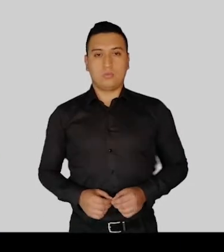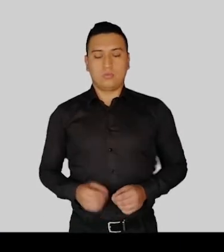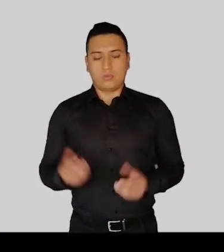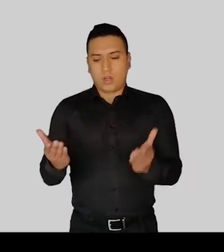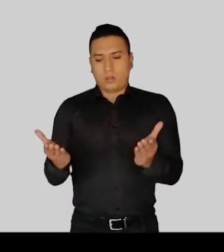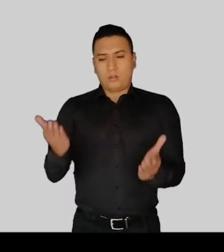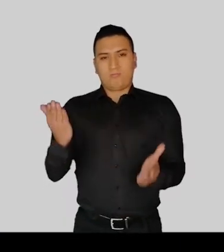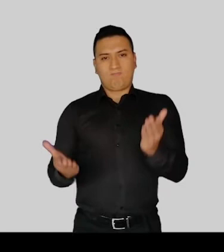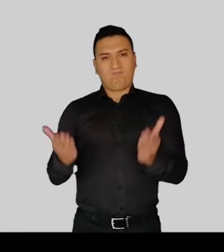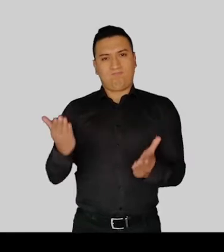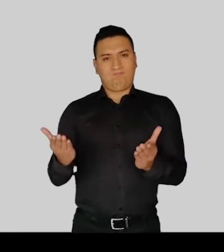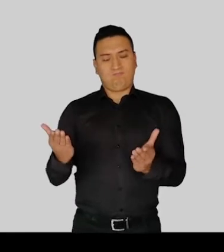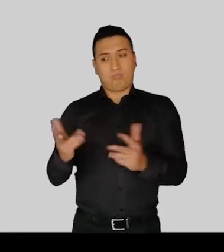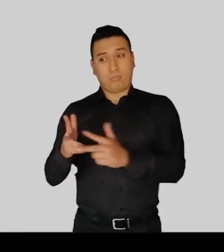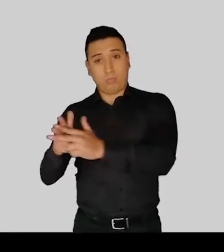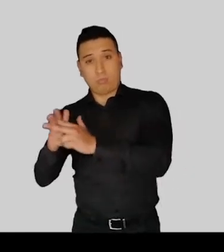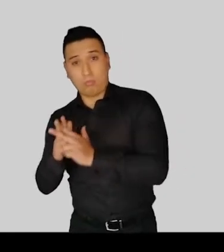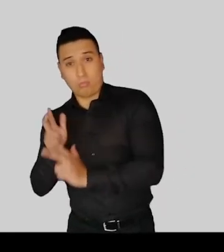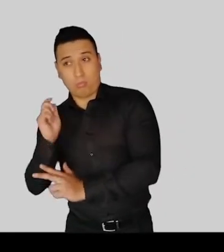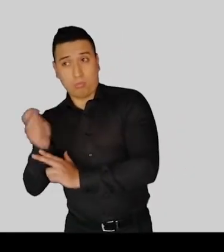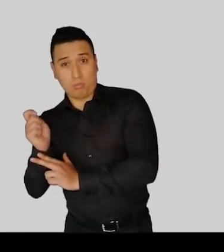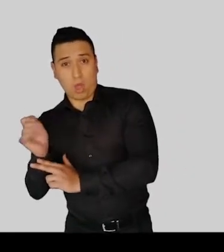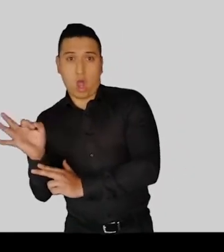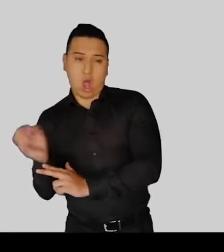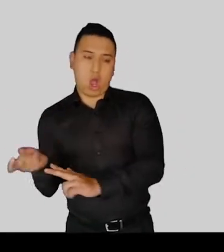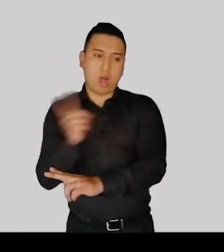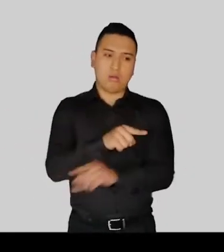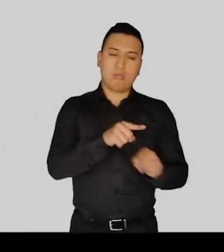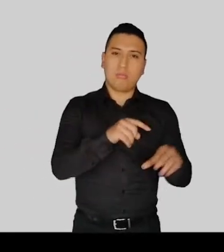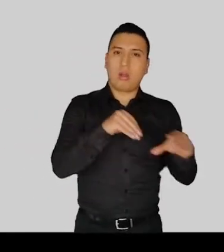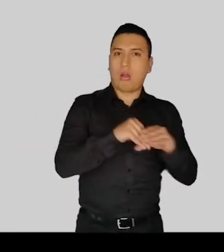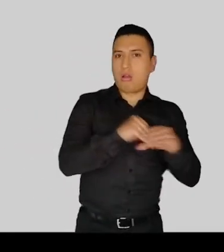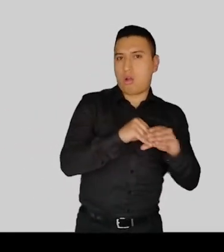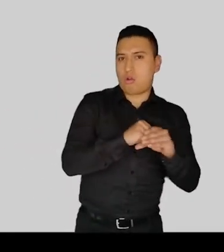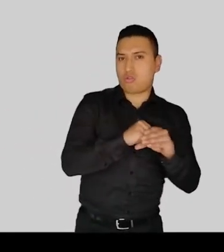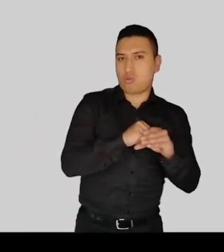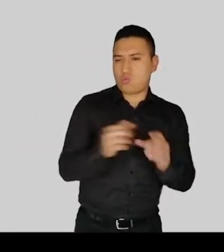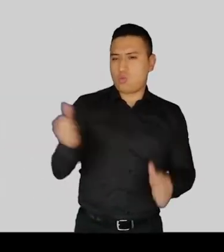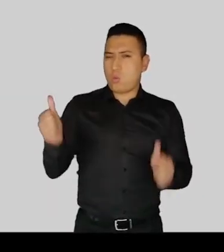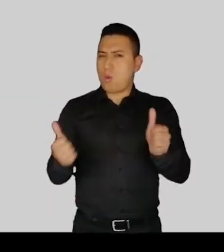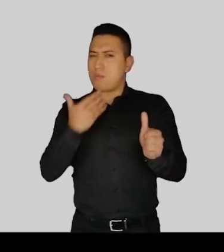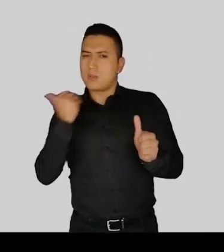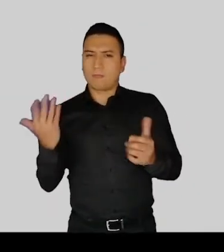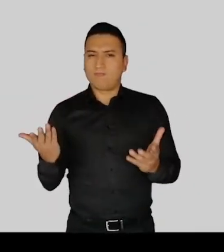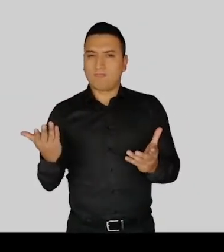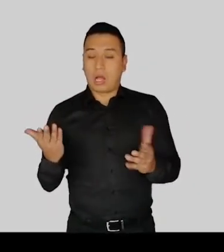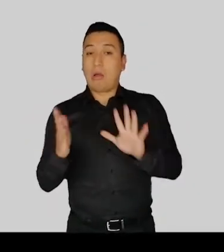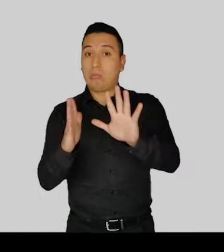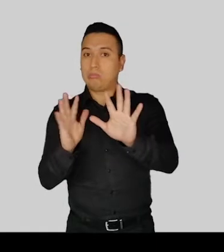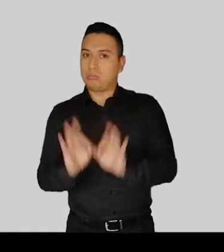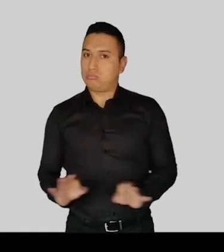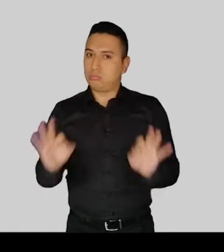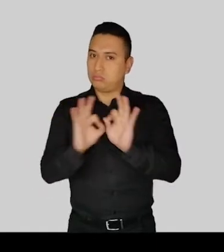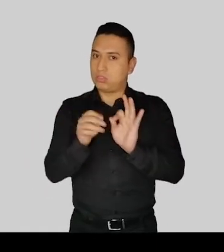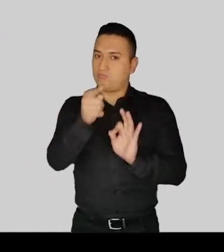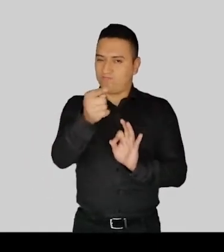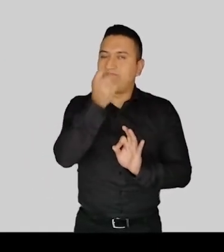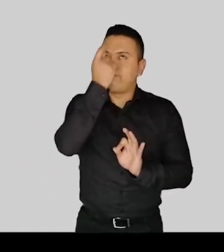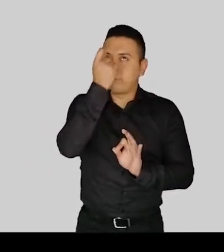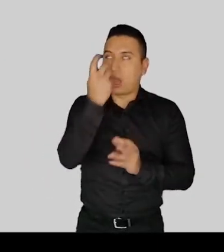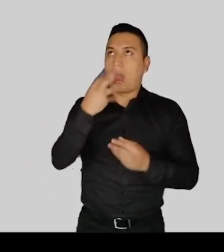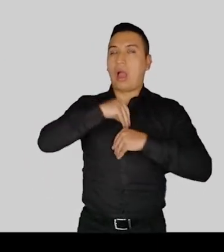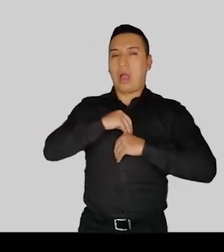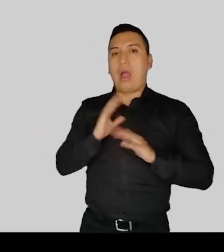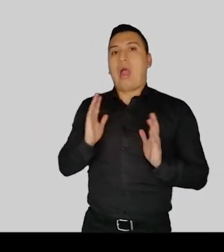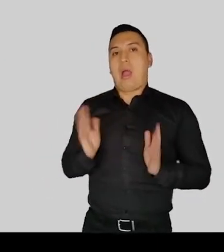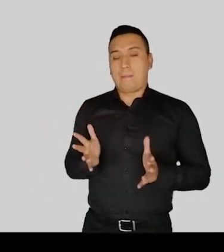como saber que es más conveniente si ahorrar o utilizar un crédito lo primero es entender que aunque se use un